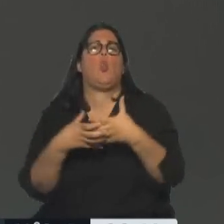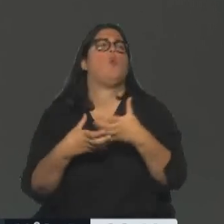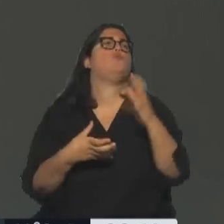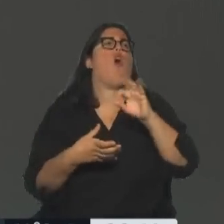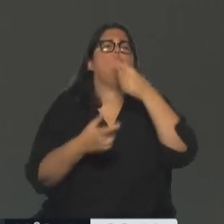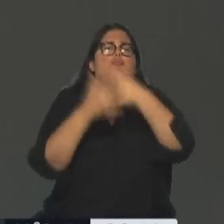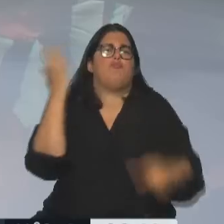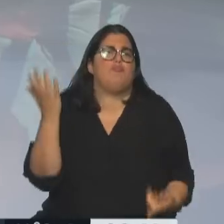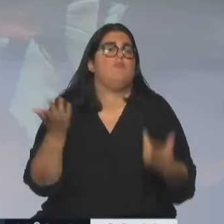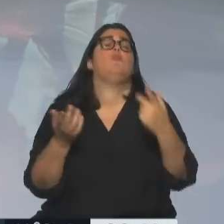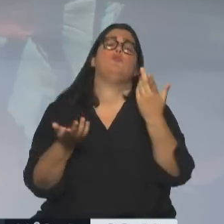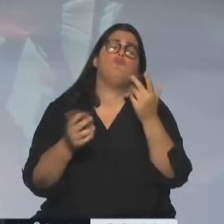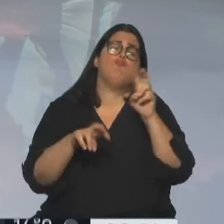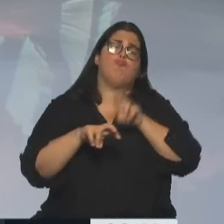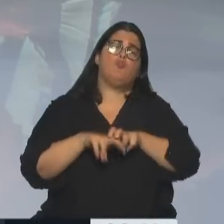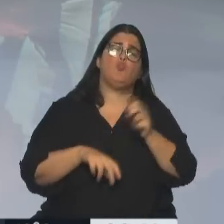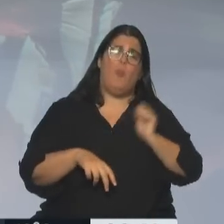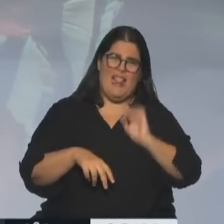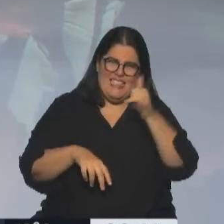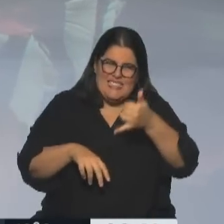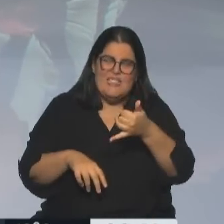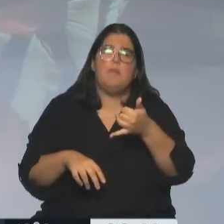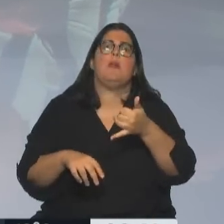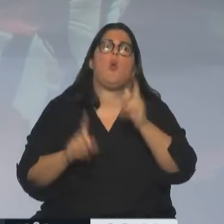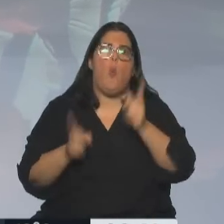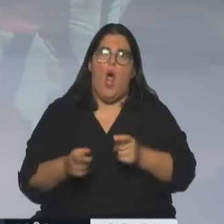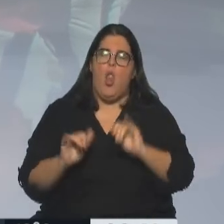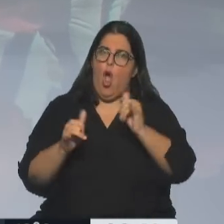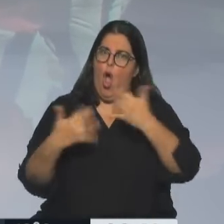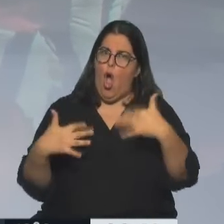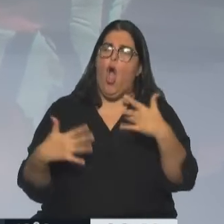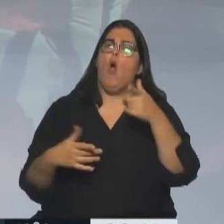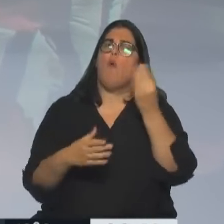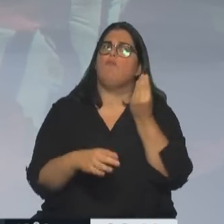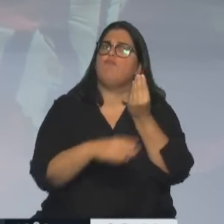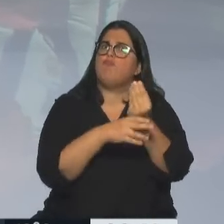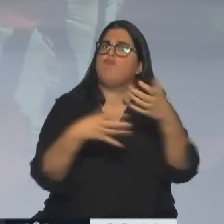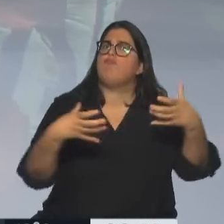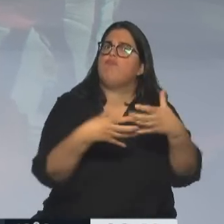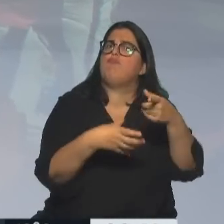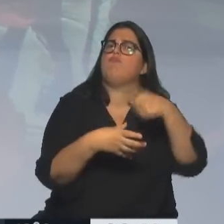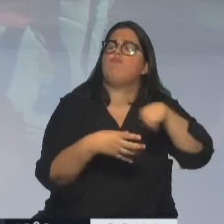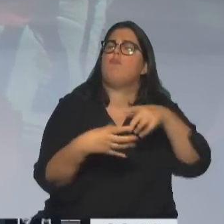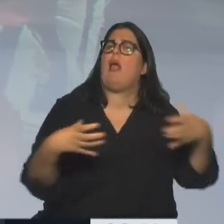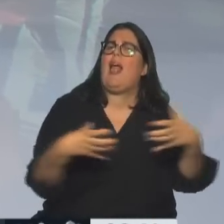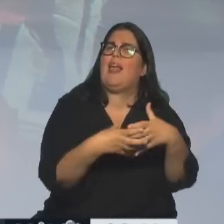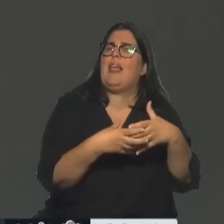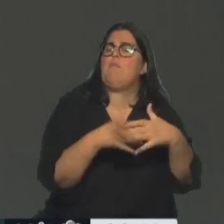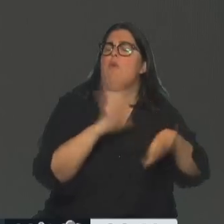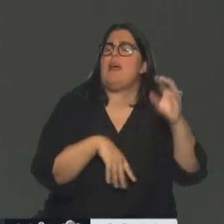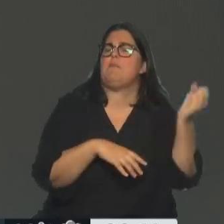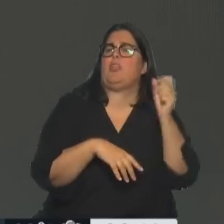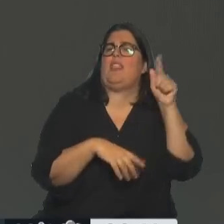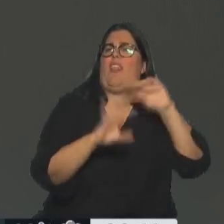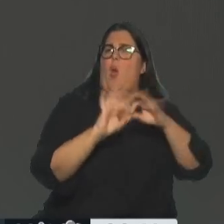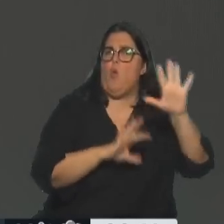participando desde el banco de suplentes, pero siendo tan joven, una pieza importante de un equipo de los más importantes de Europa.